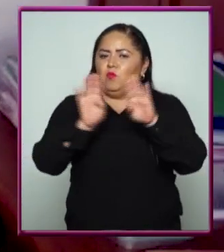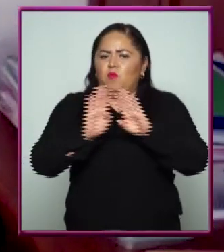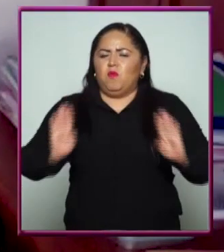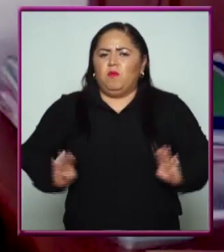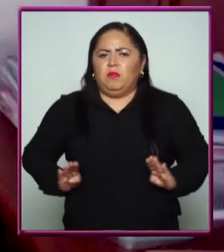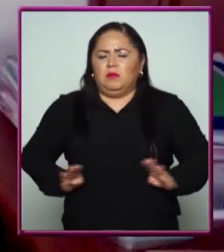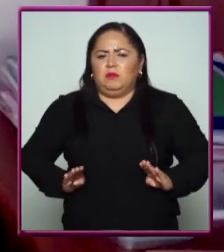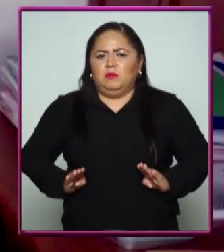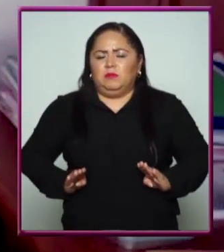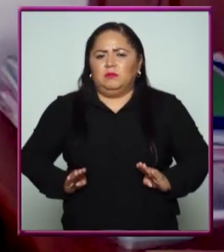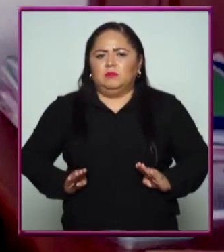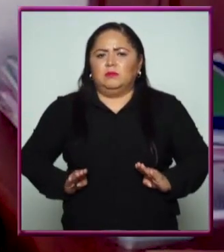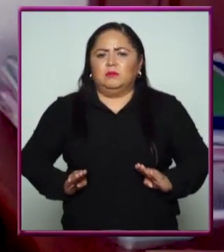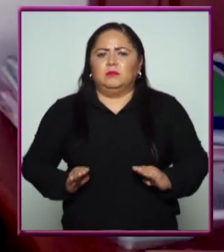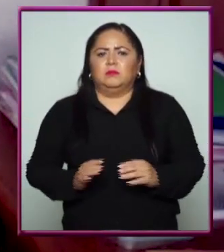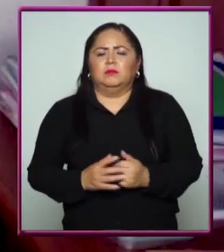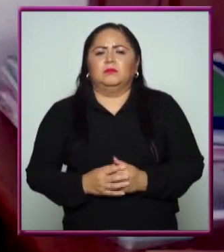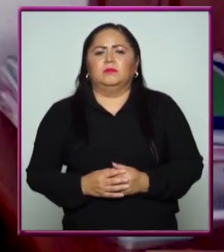maneras de